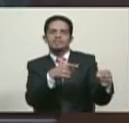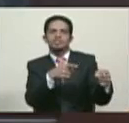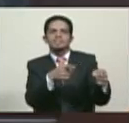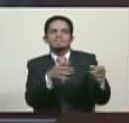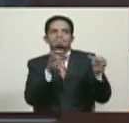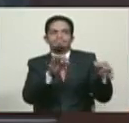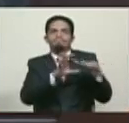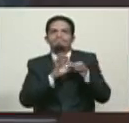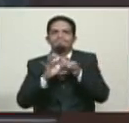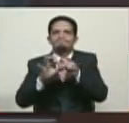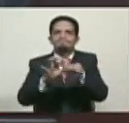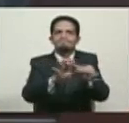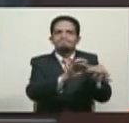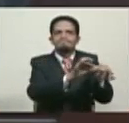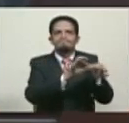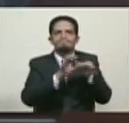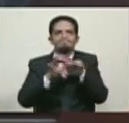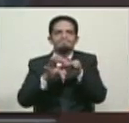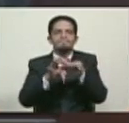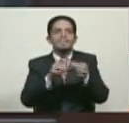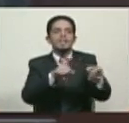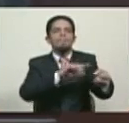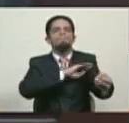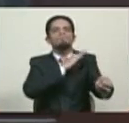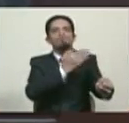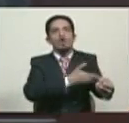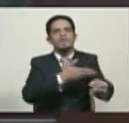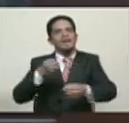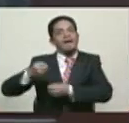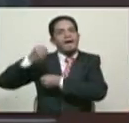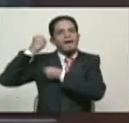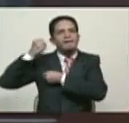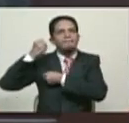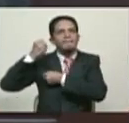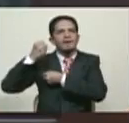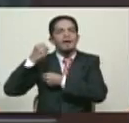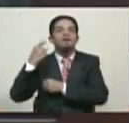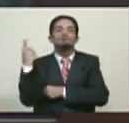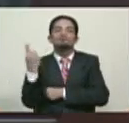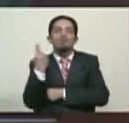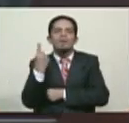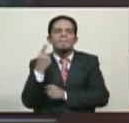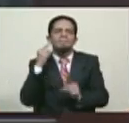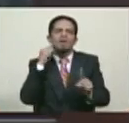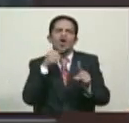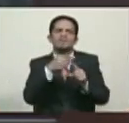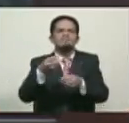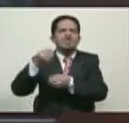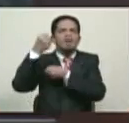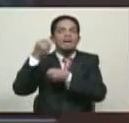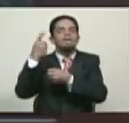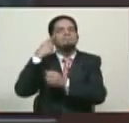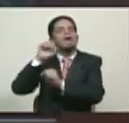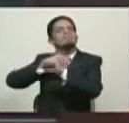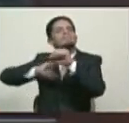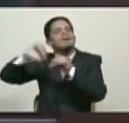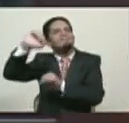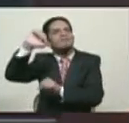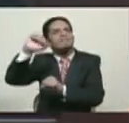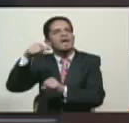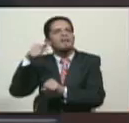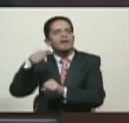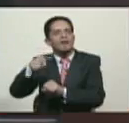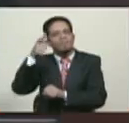y cohesionada estructura con el poder de las armas, que solo deben tener como objetivo defender a nuestro